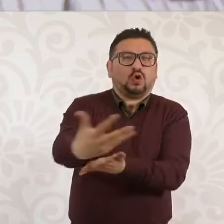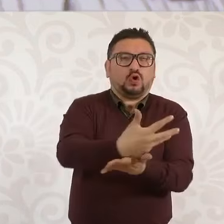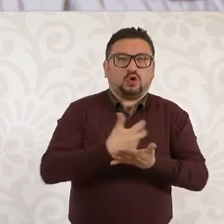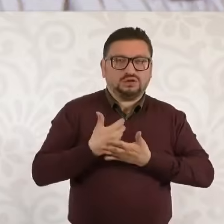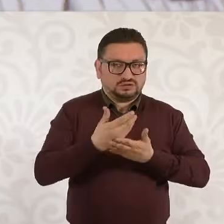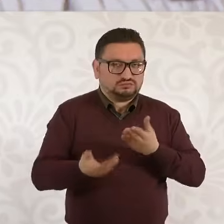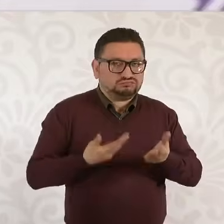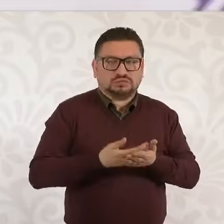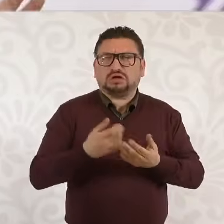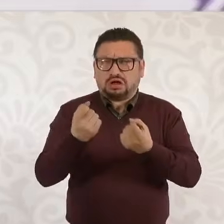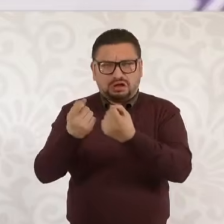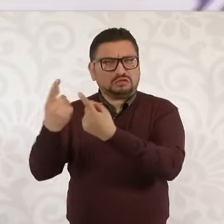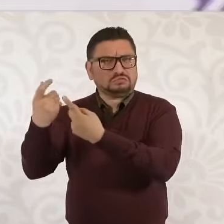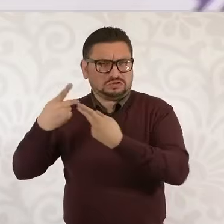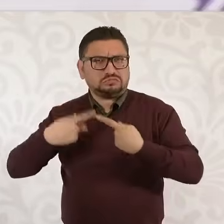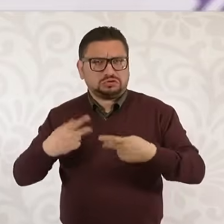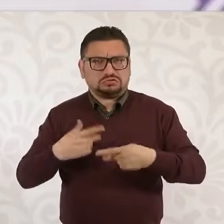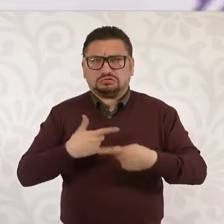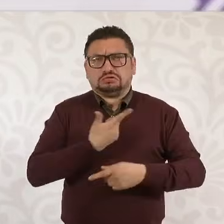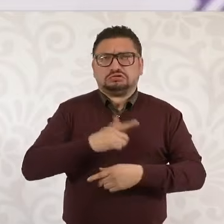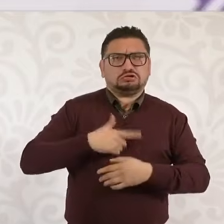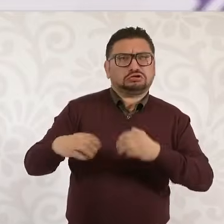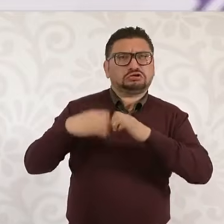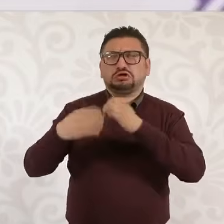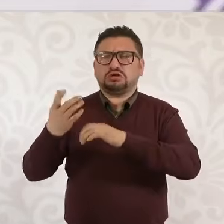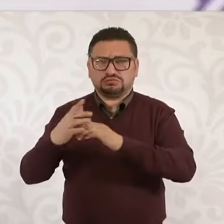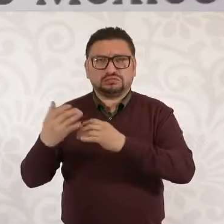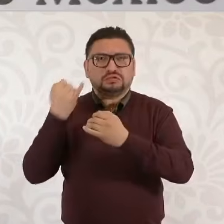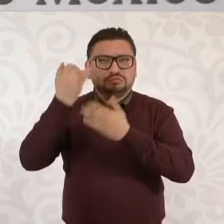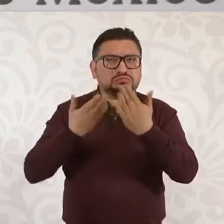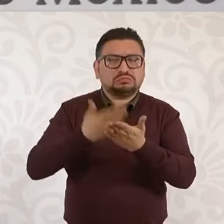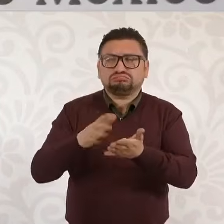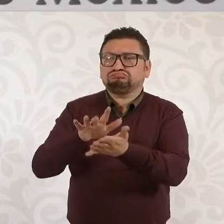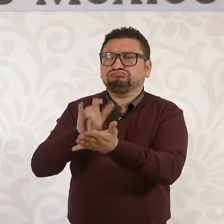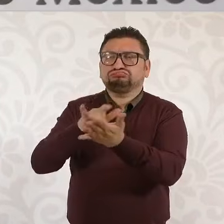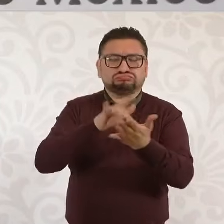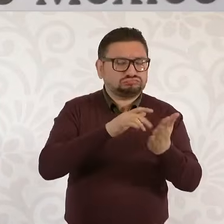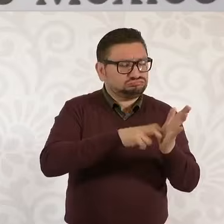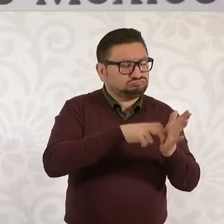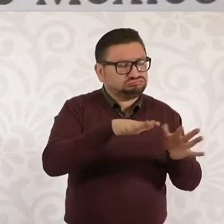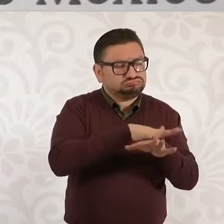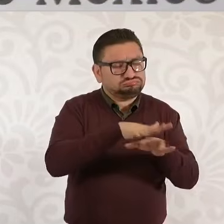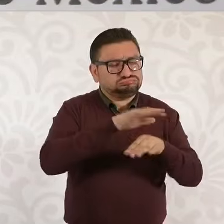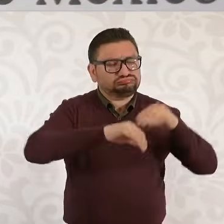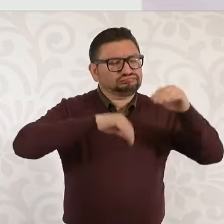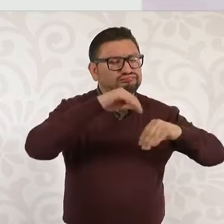gente, incluso la oposición, que no esté de acuerdo con nosotros, pero manteniendo pues una reforma racional,